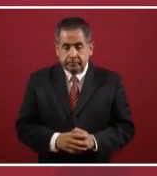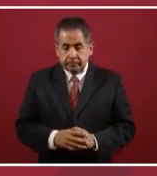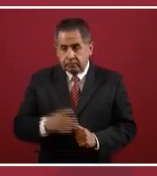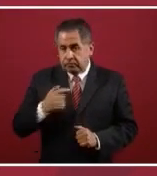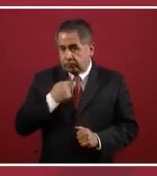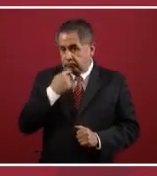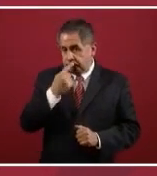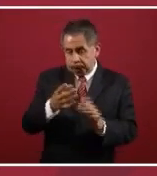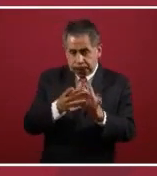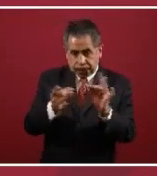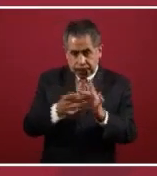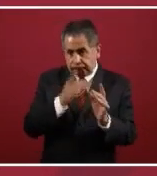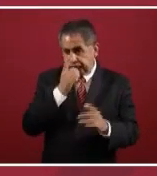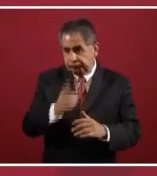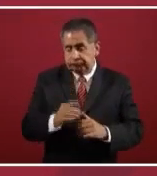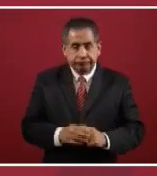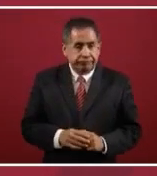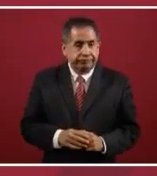decirles que